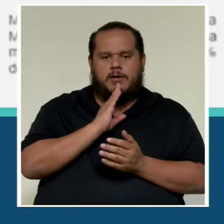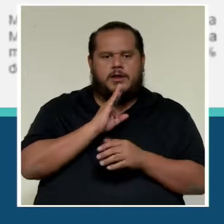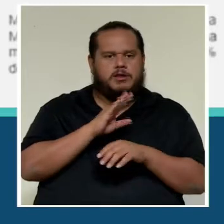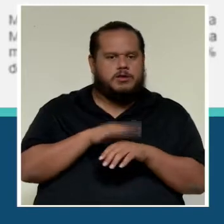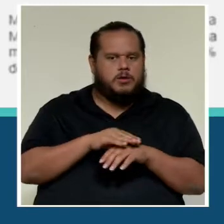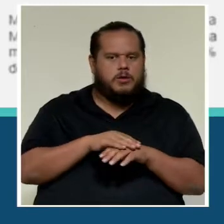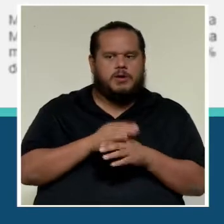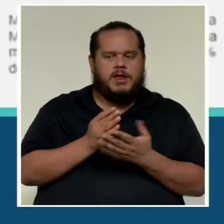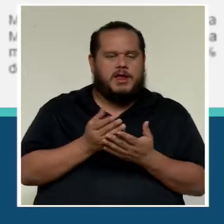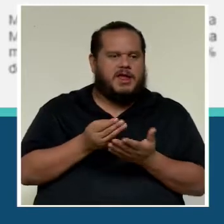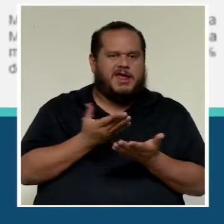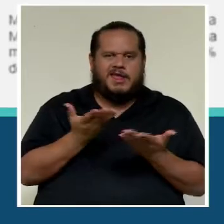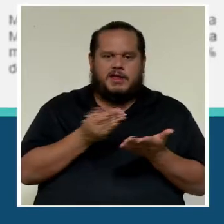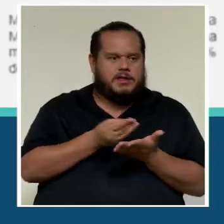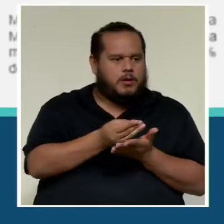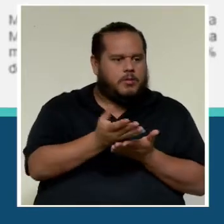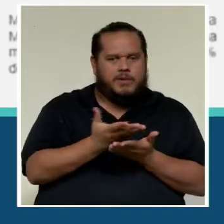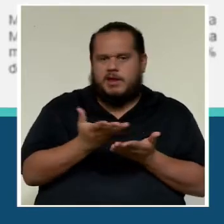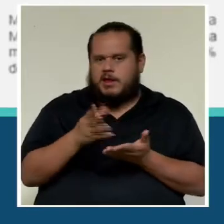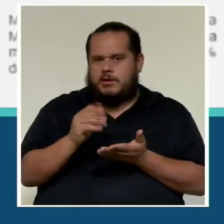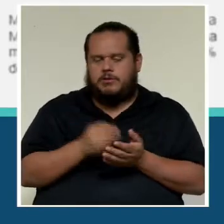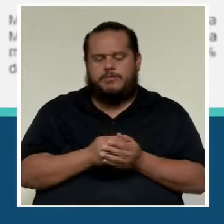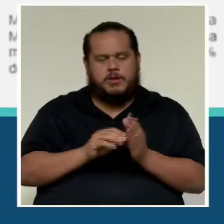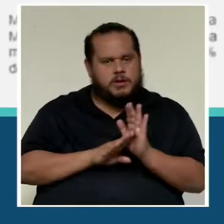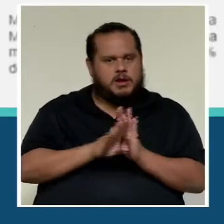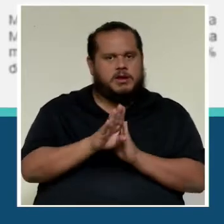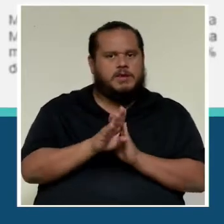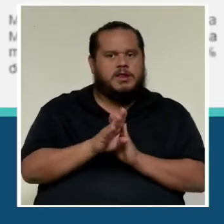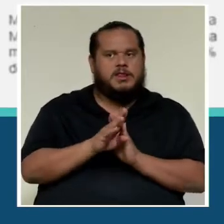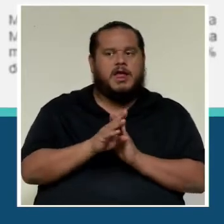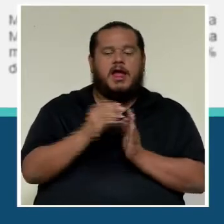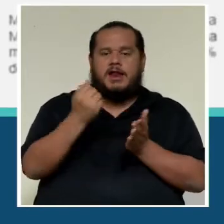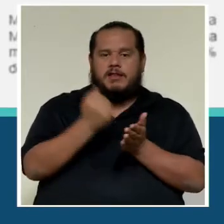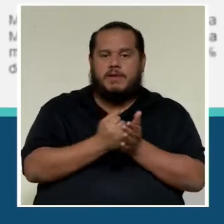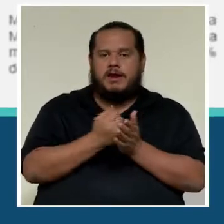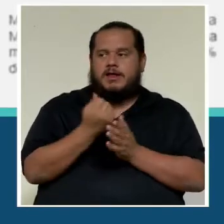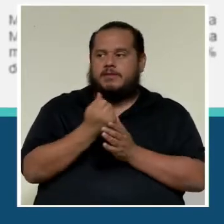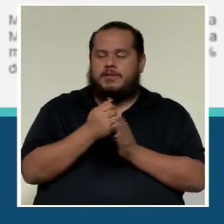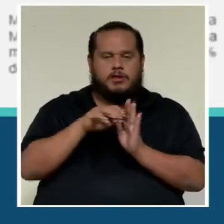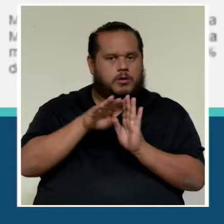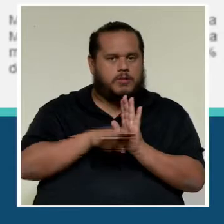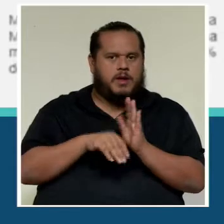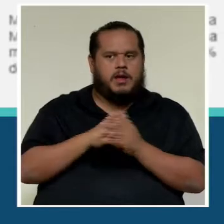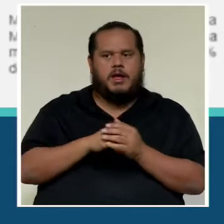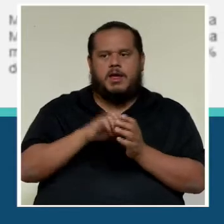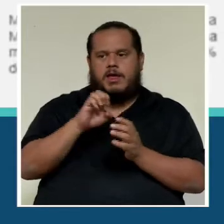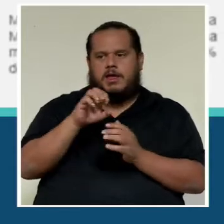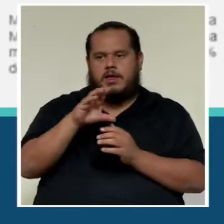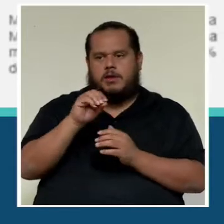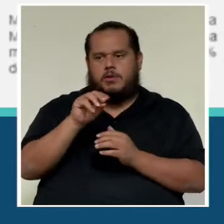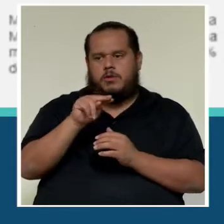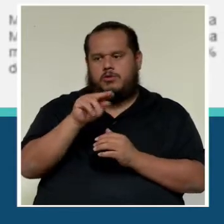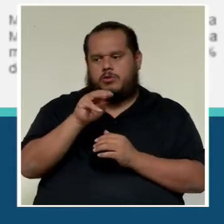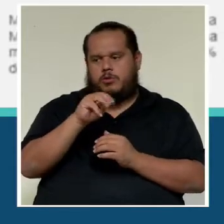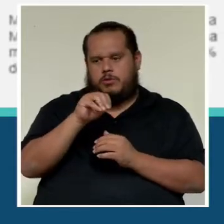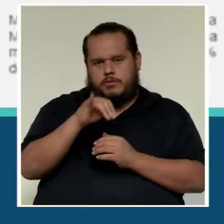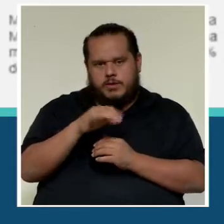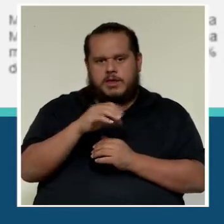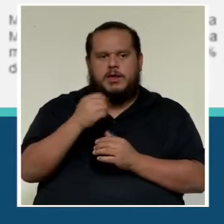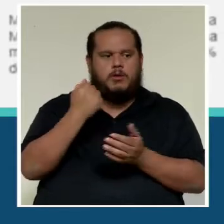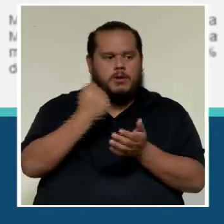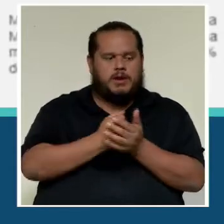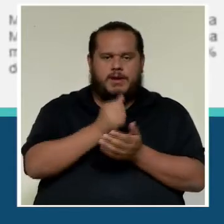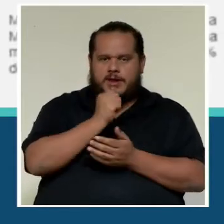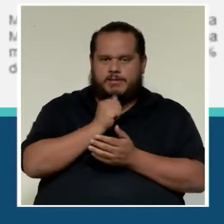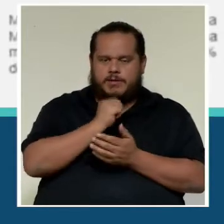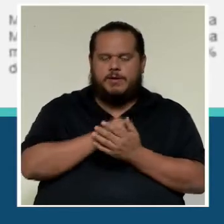norte. Incremento en la compra de marcas de precio bajo, como lo son Economy y marca privada. Este